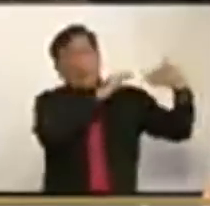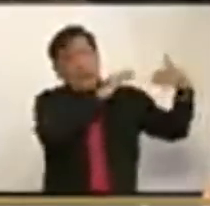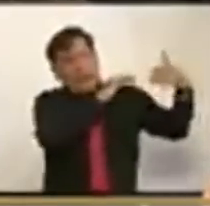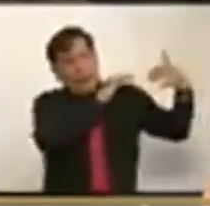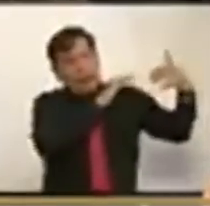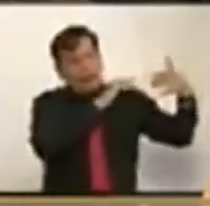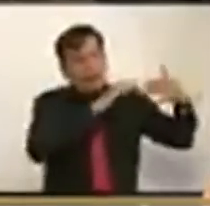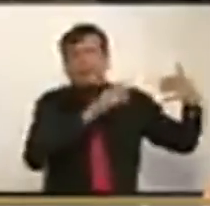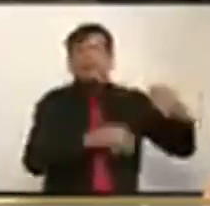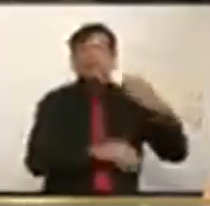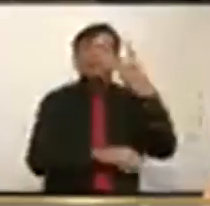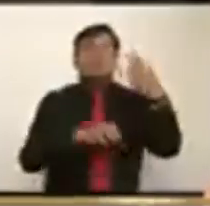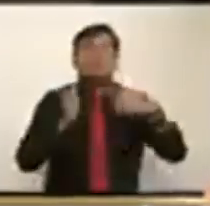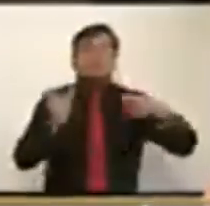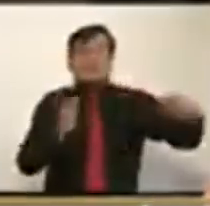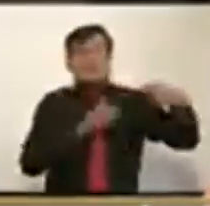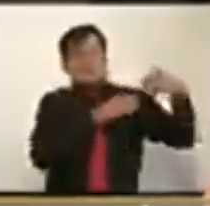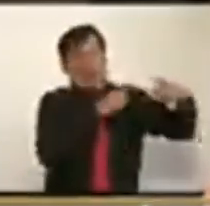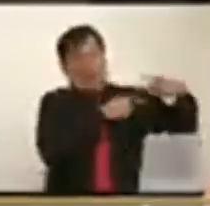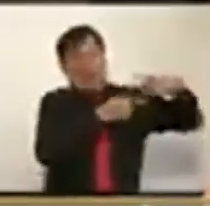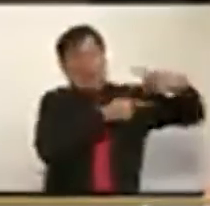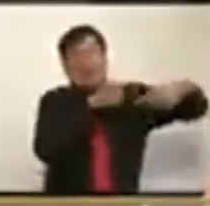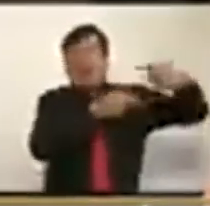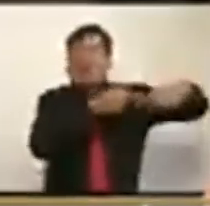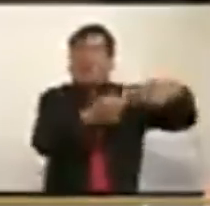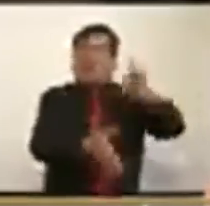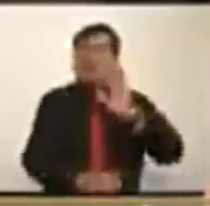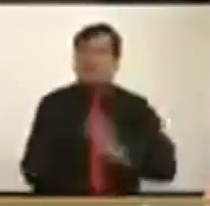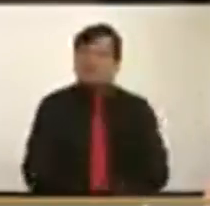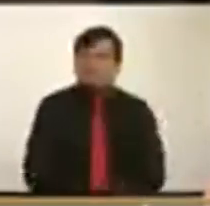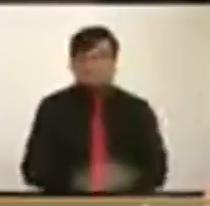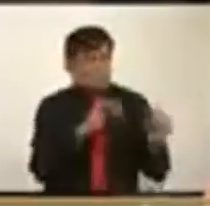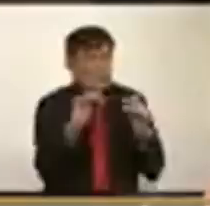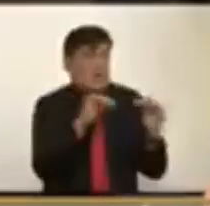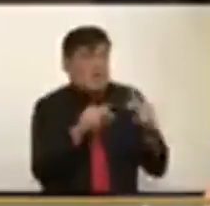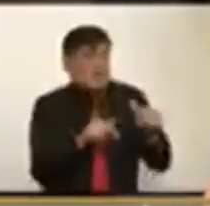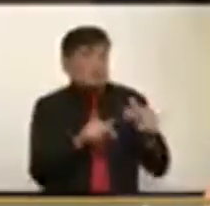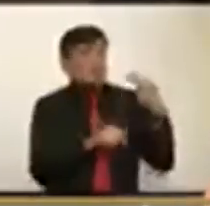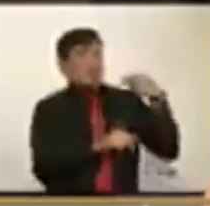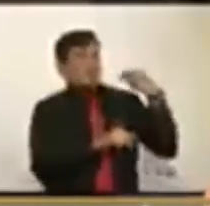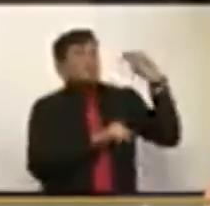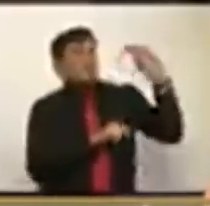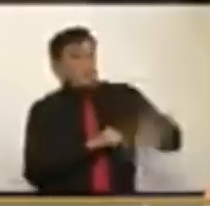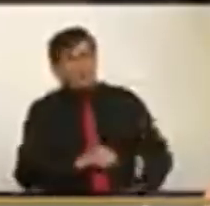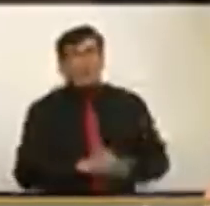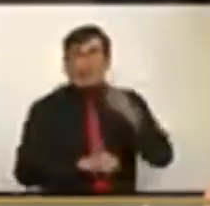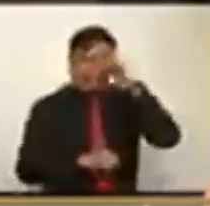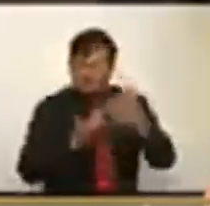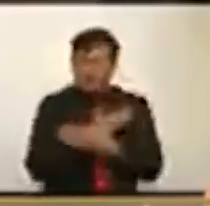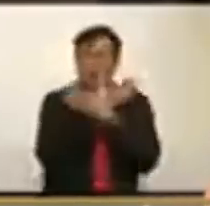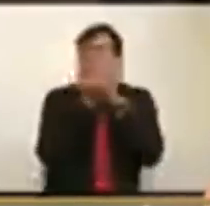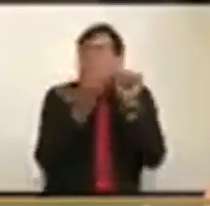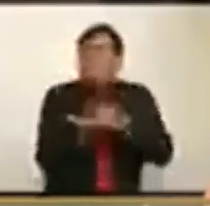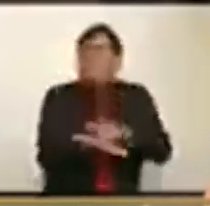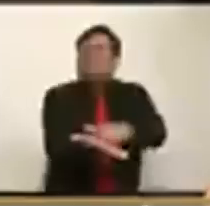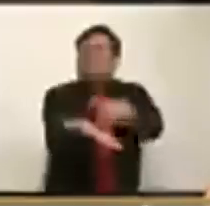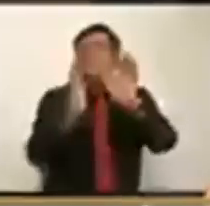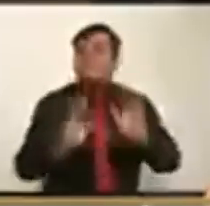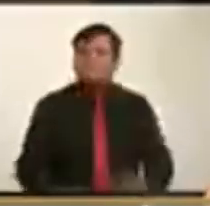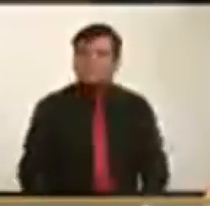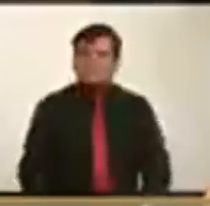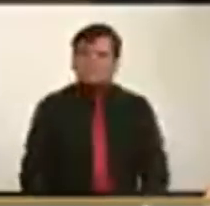Son dos siglos de guerra permanente. Coincide la guerra con la historia de la República de Colombia. ¿Por